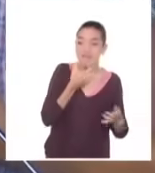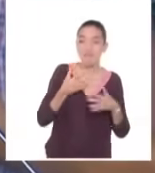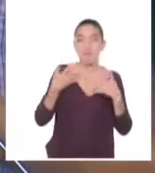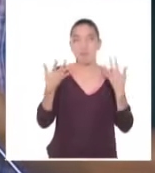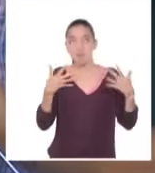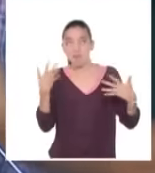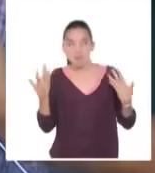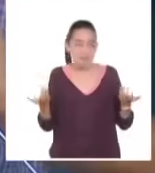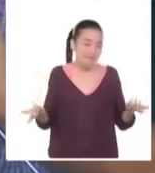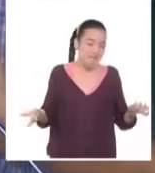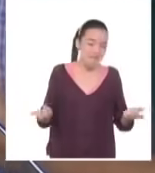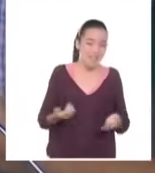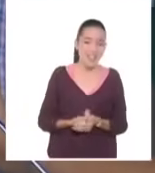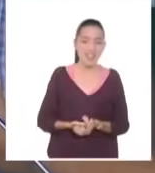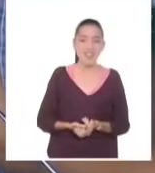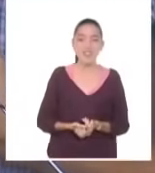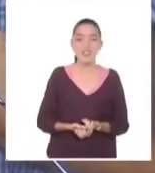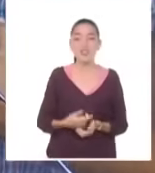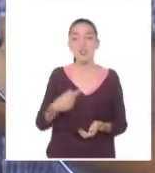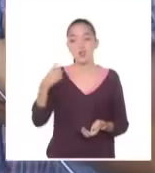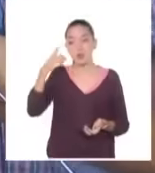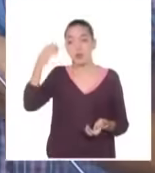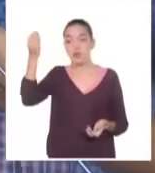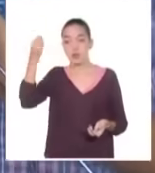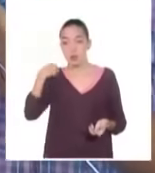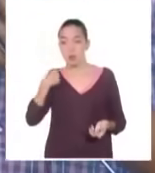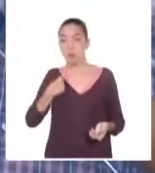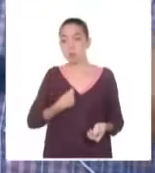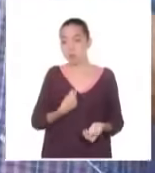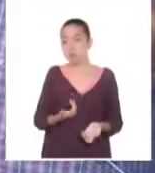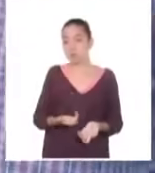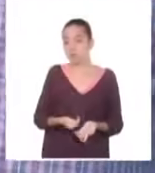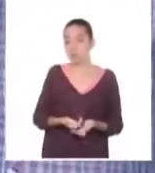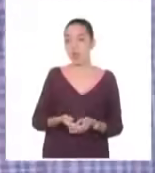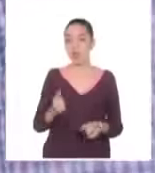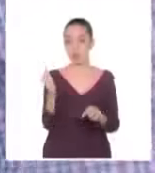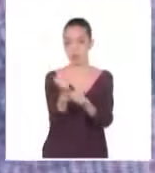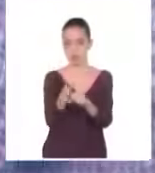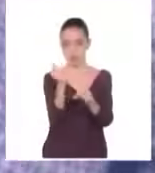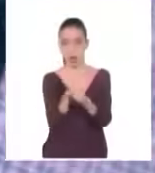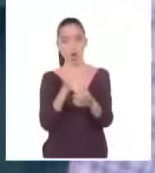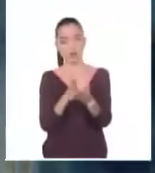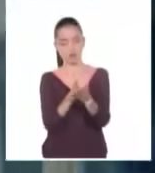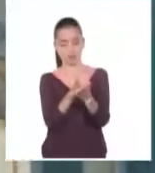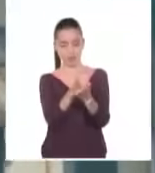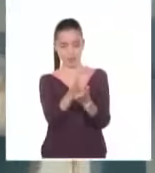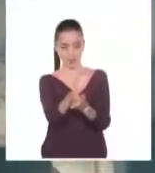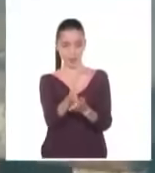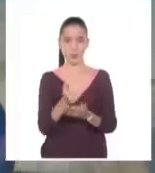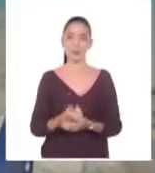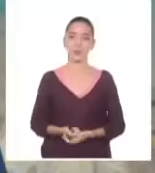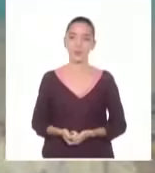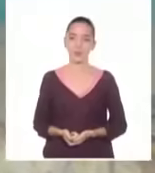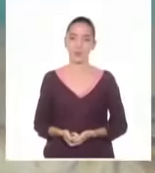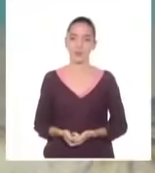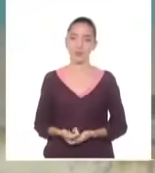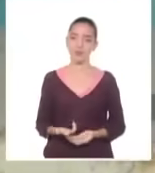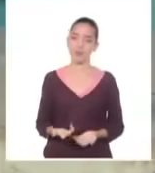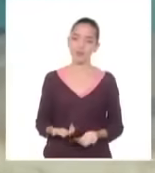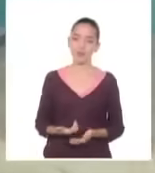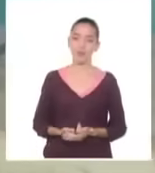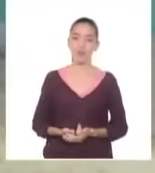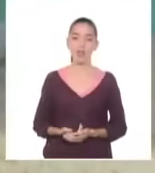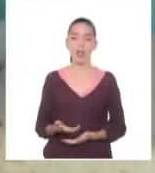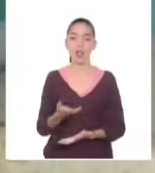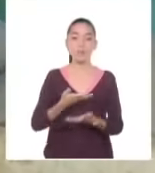trabajando, convencidos de que lo resolvemos. Muchas gracias, ministro. Ya como hemos podido tener las declaraciones del